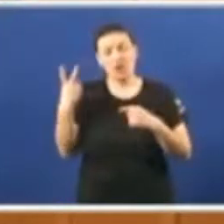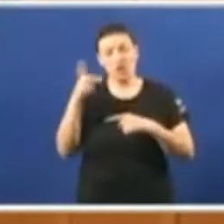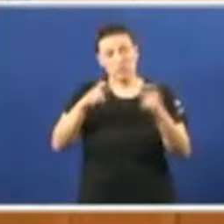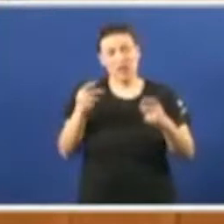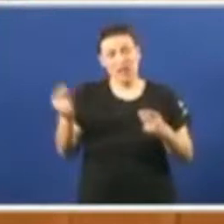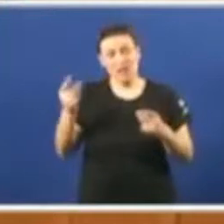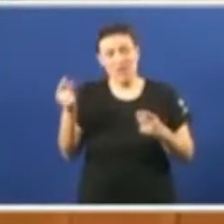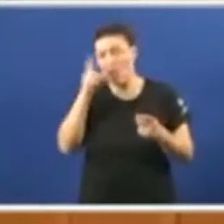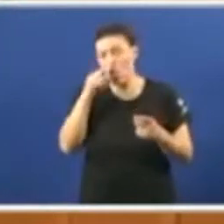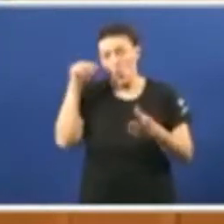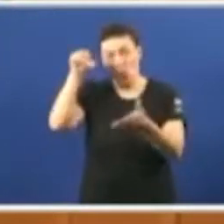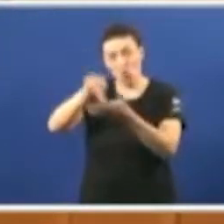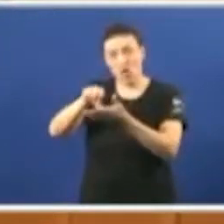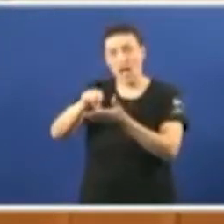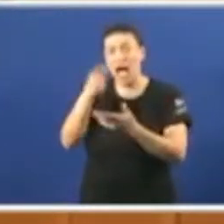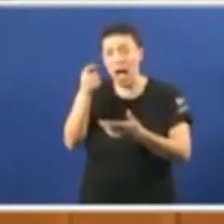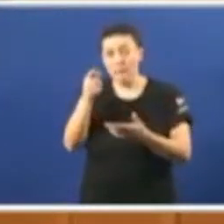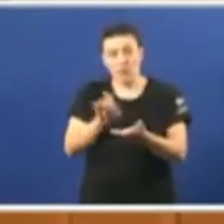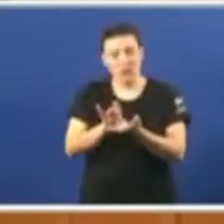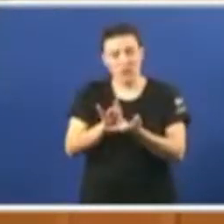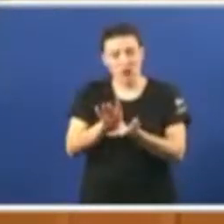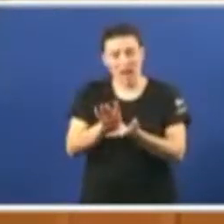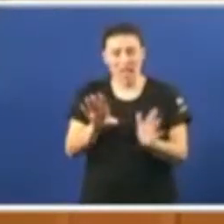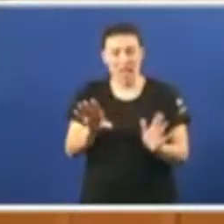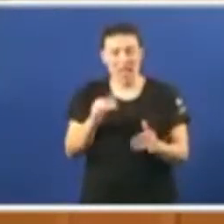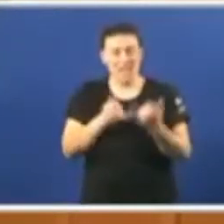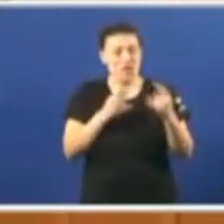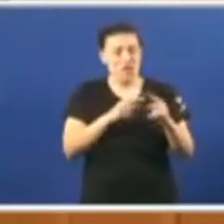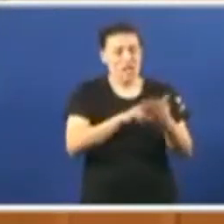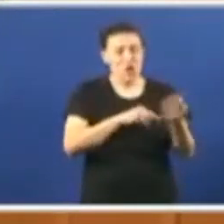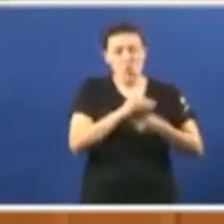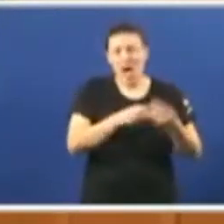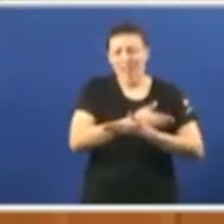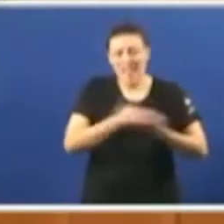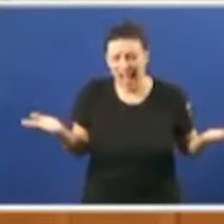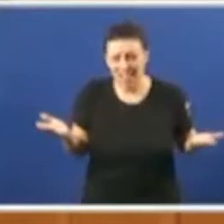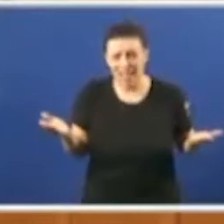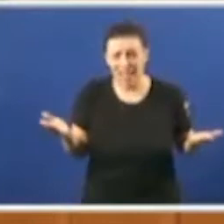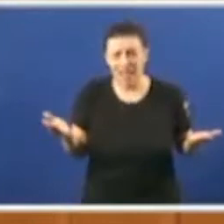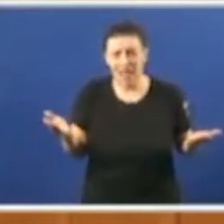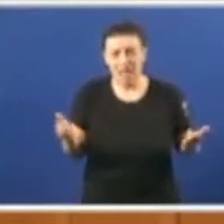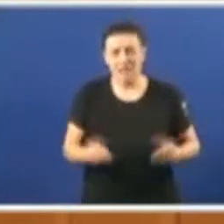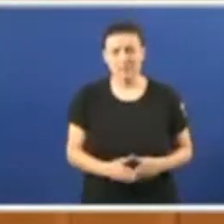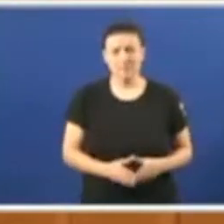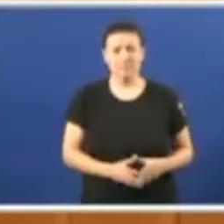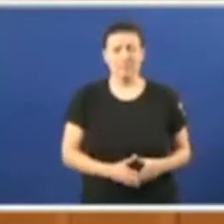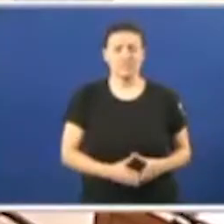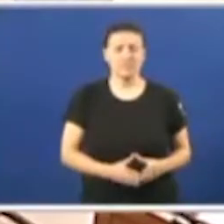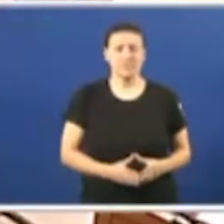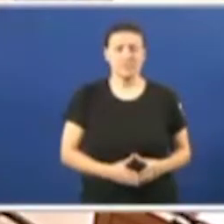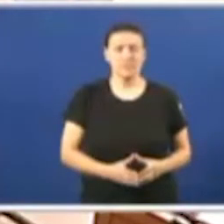persoas refuxiadas en Lugo que están a piques de ser desafiuzadas en que o Goberno da Xunta de Galicia faga absolutamente nada.